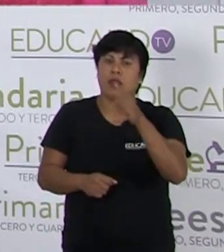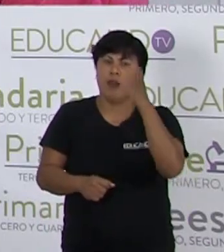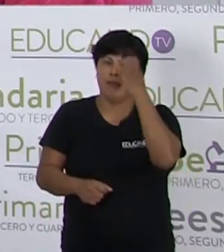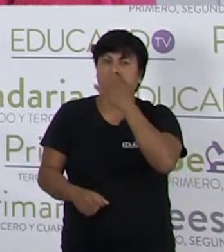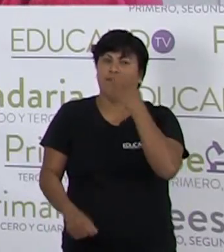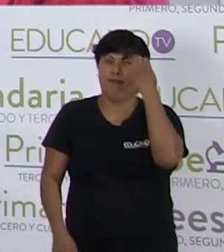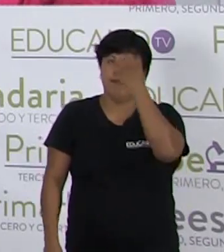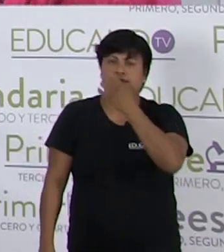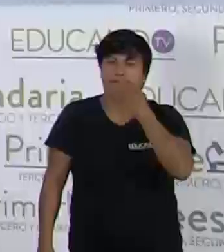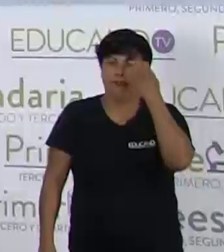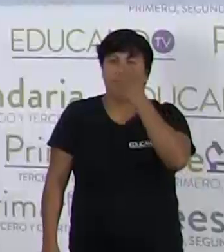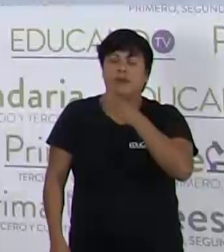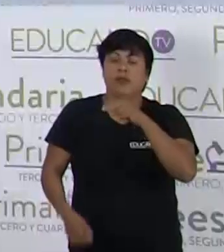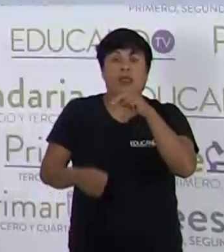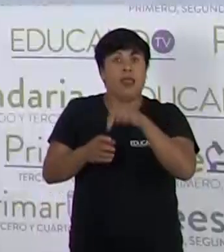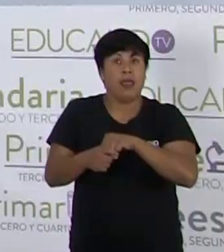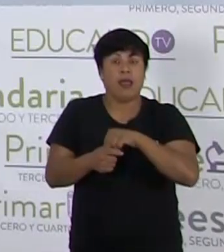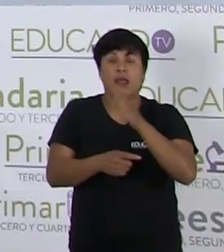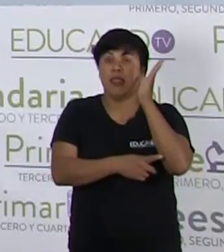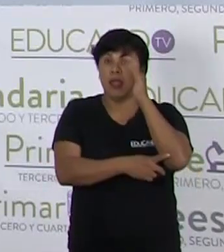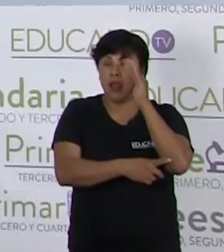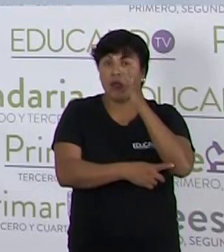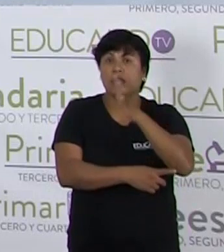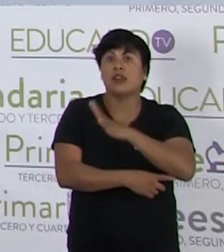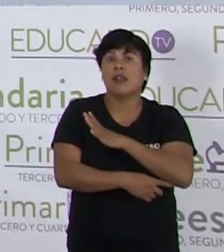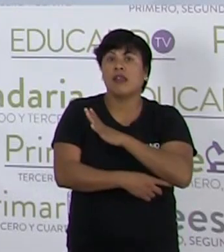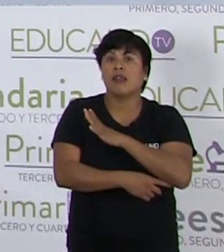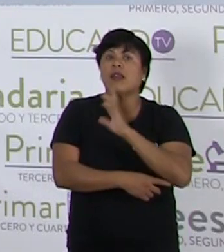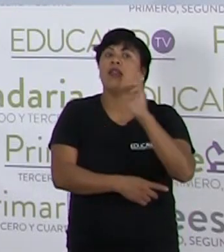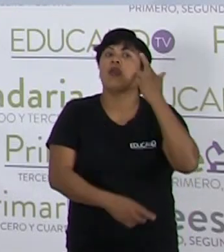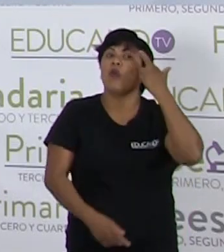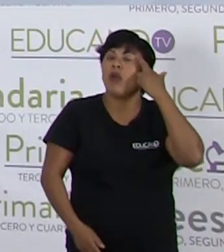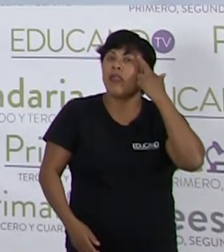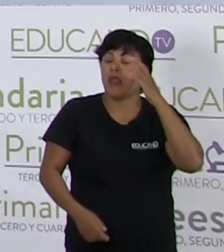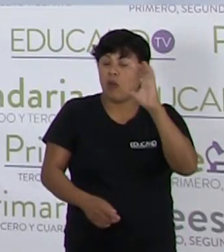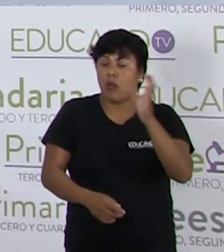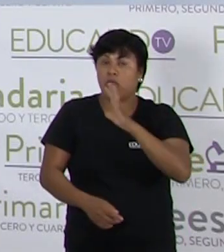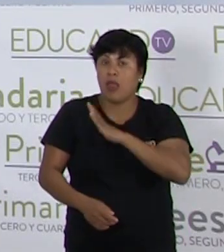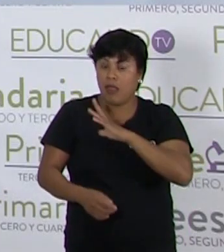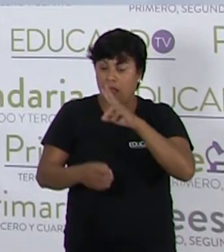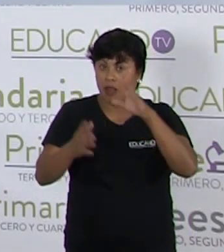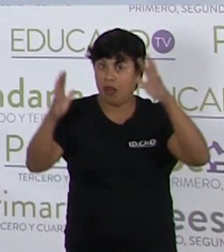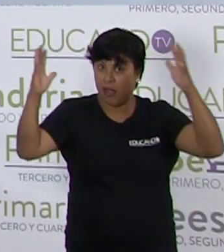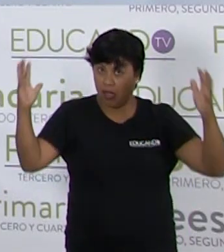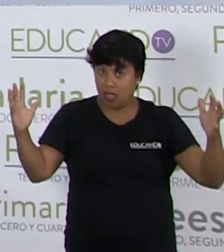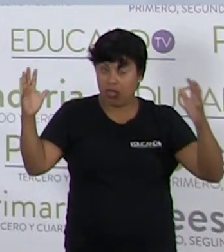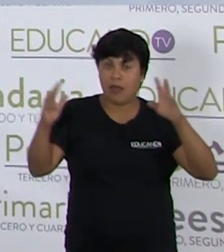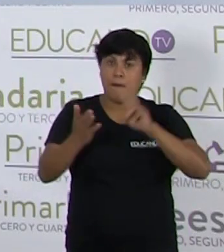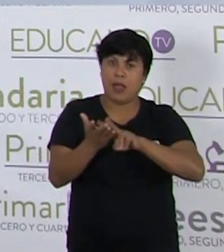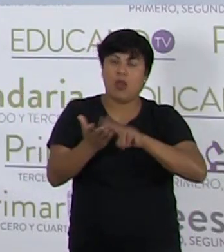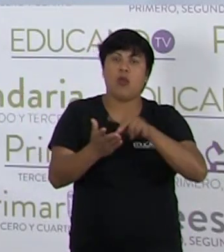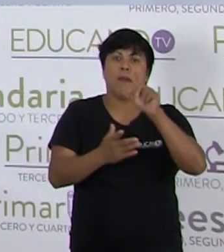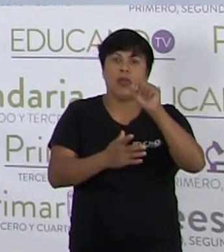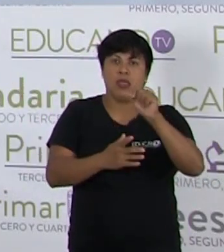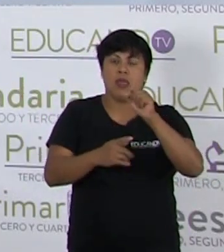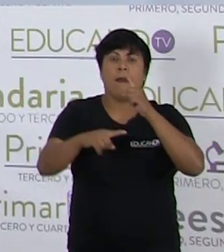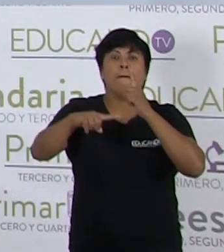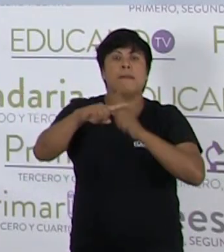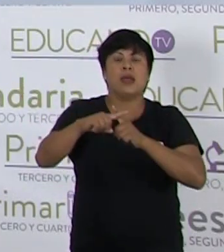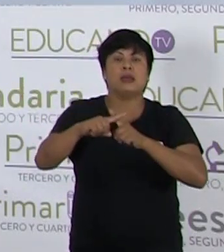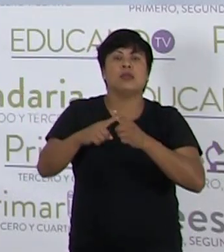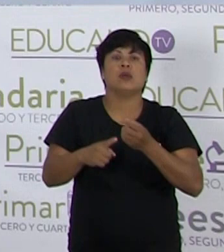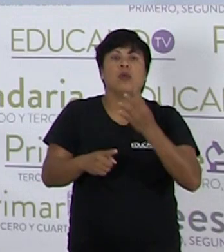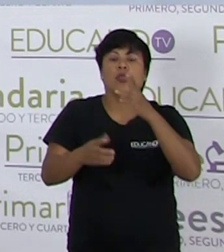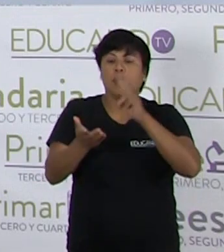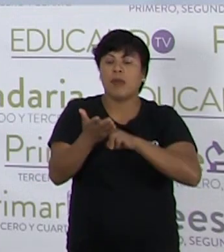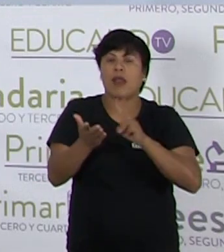Observa, en los naranjos habría, acuérdate que los grandes valen 20, más lo que valgan